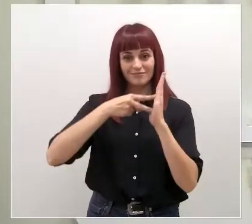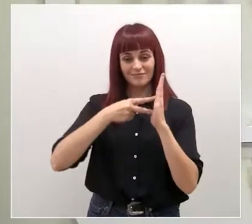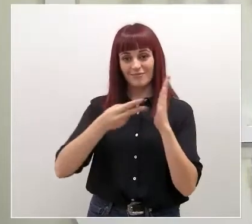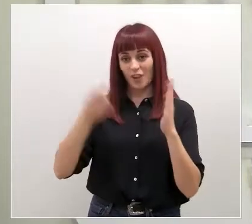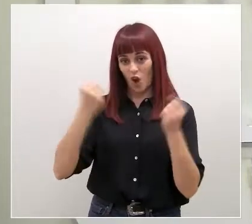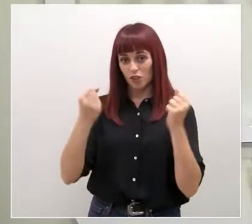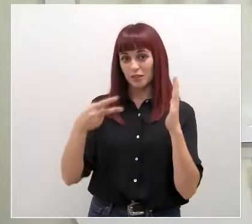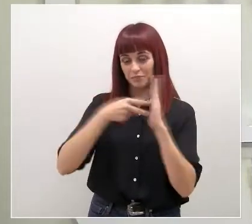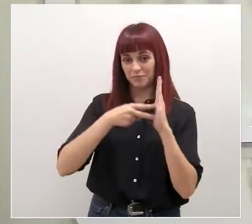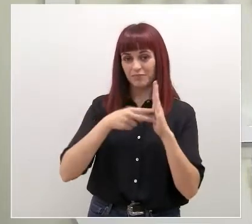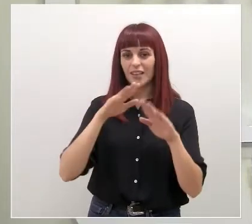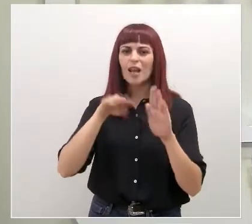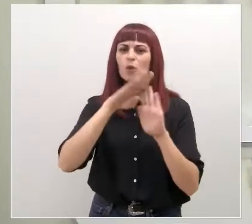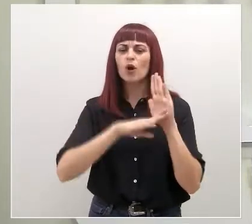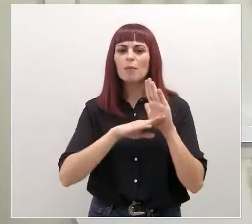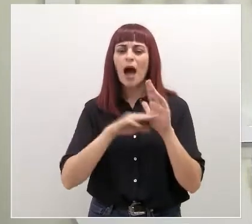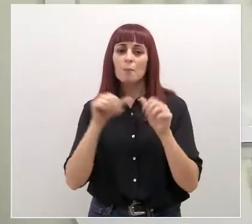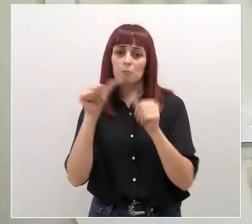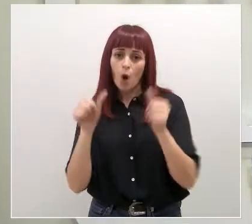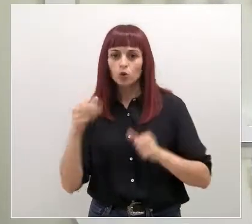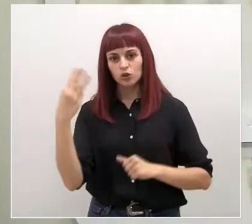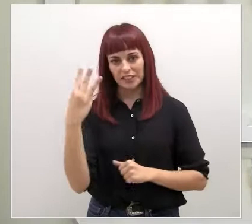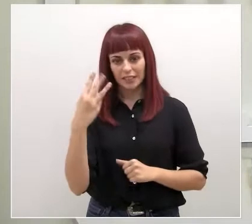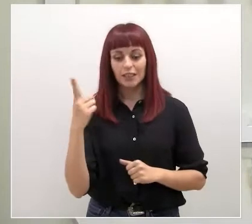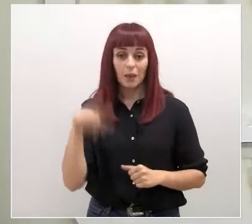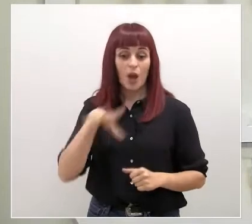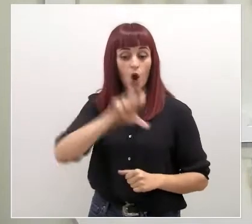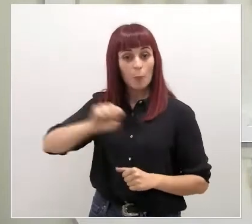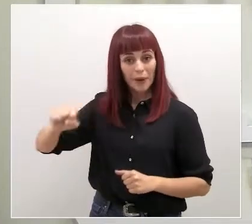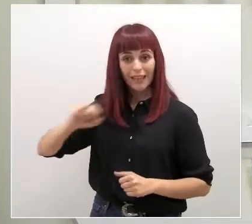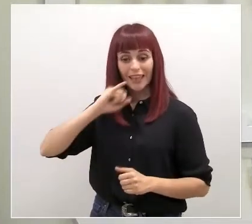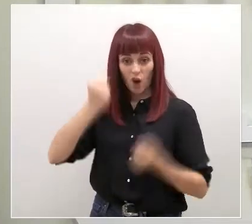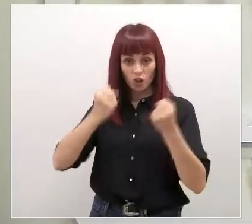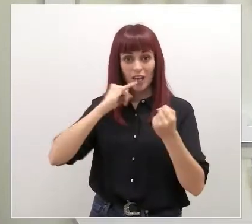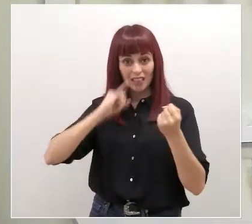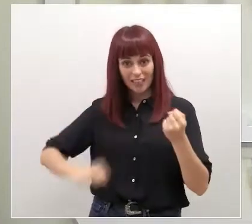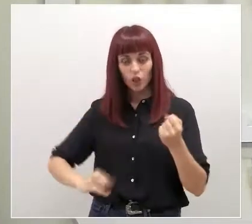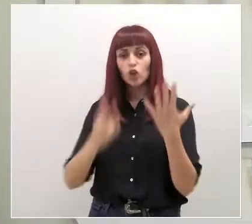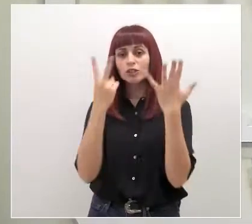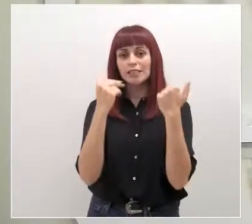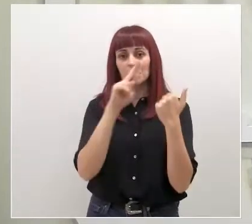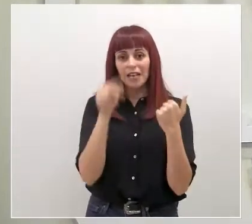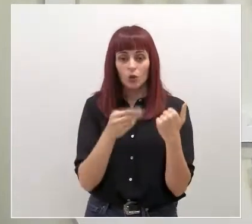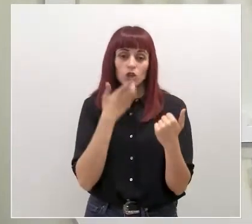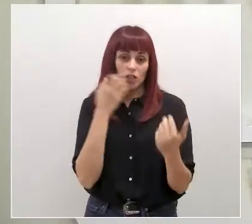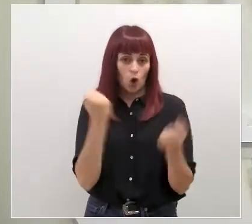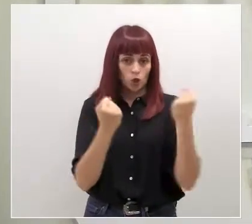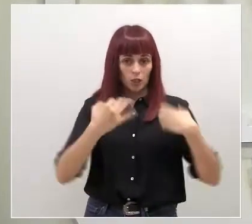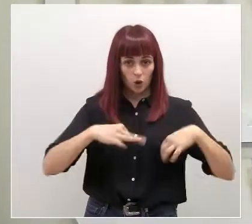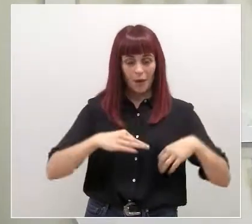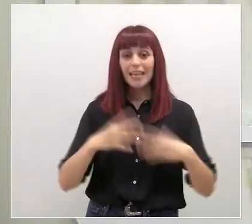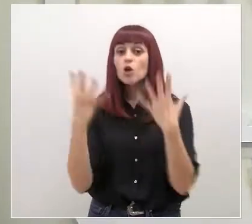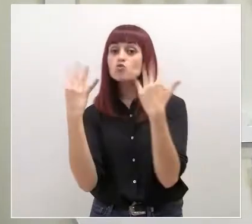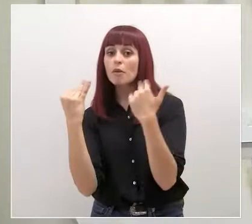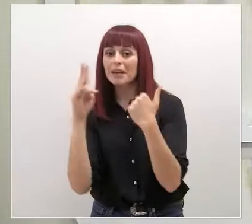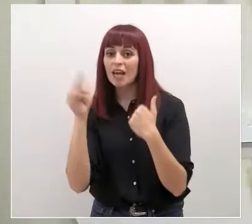programa MOVES 3. Las ayudas por la compra de vehículos eléctricos ascienden a 7.000 euros en el caso de turismos y a 9.000